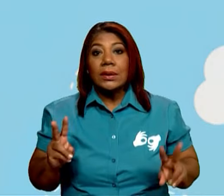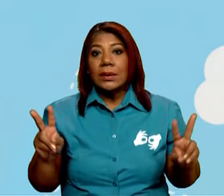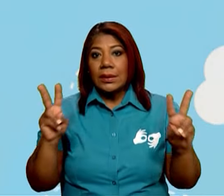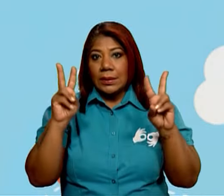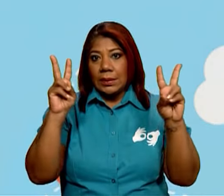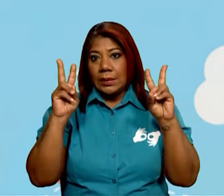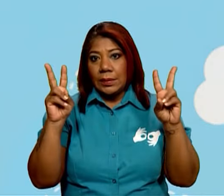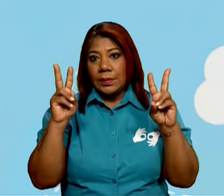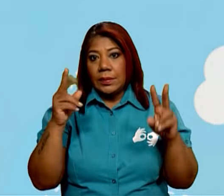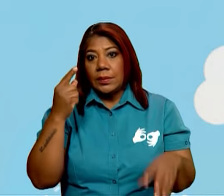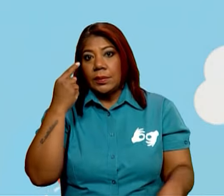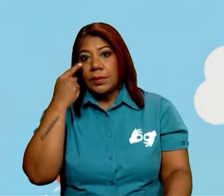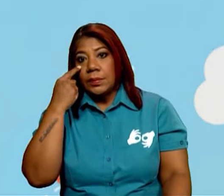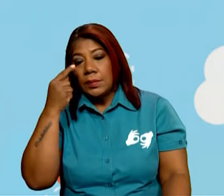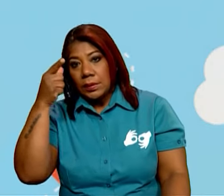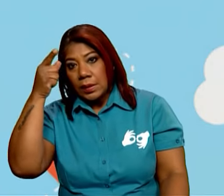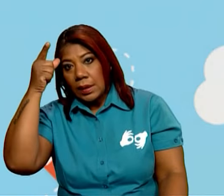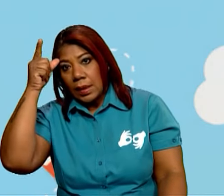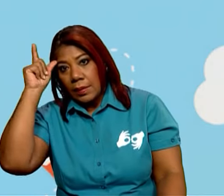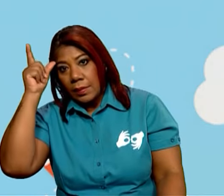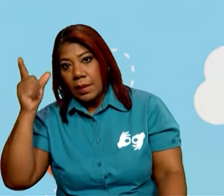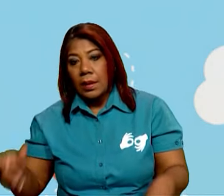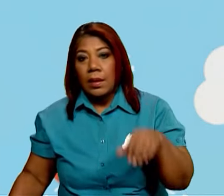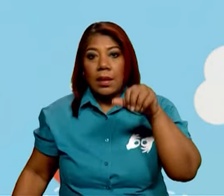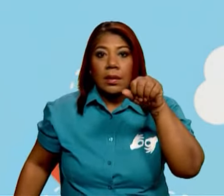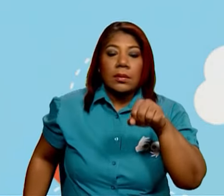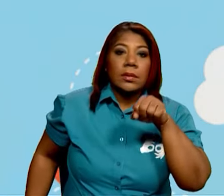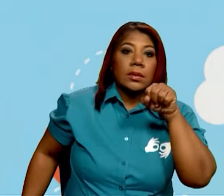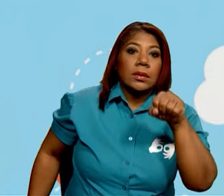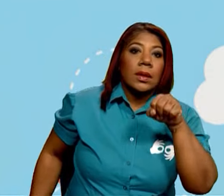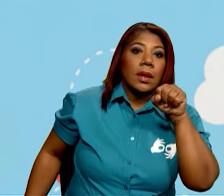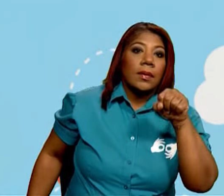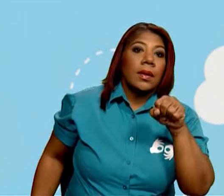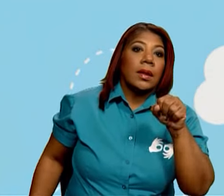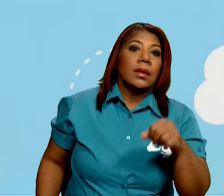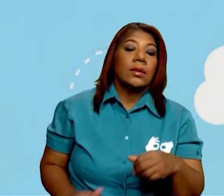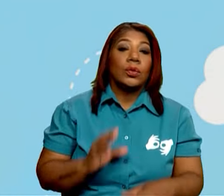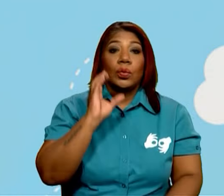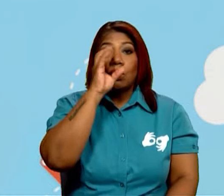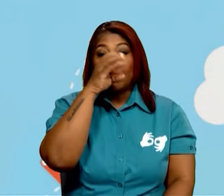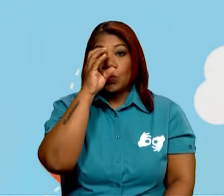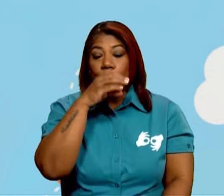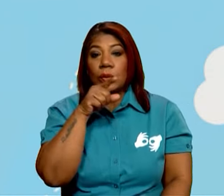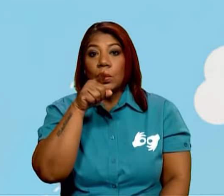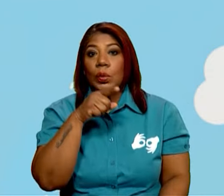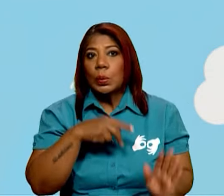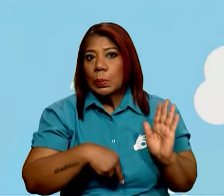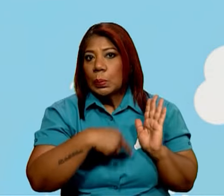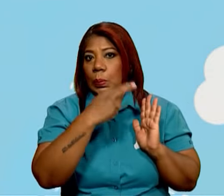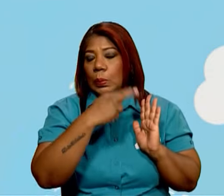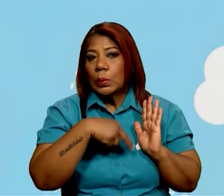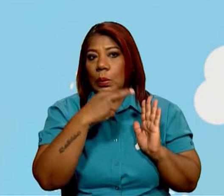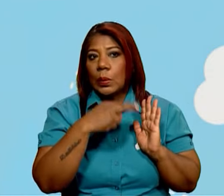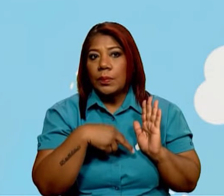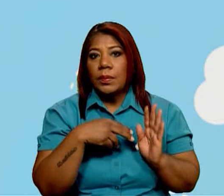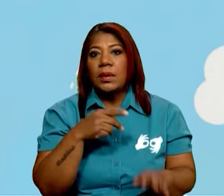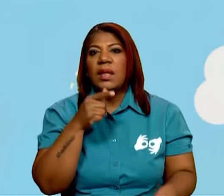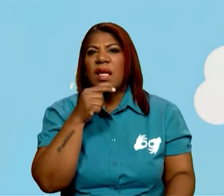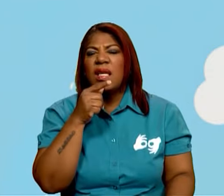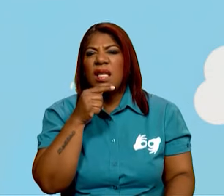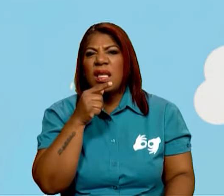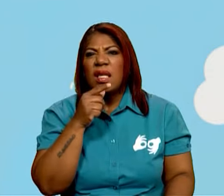mismo. ¿De qué están alimentándose? Completa la siguiente tabla. Ahí coloca el ser vivo que tú ves allí. Por ejemplo, tú ves